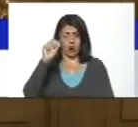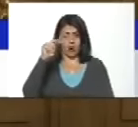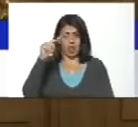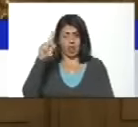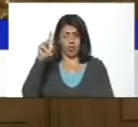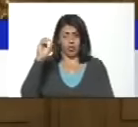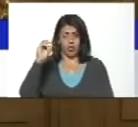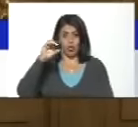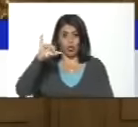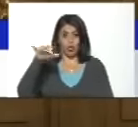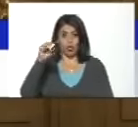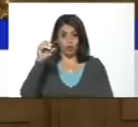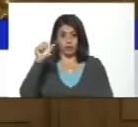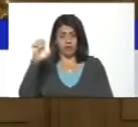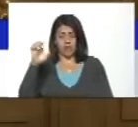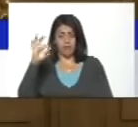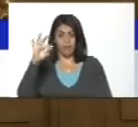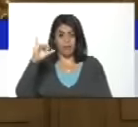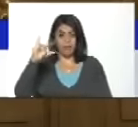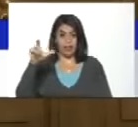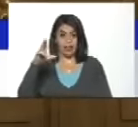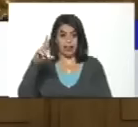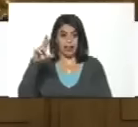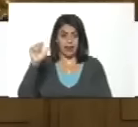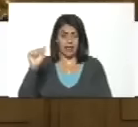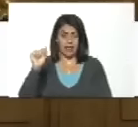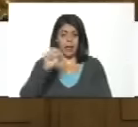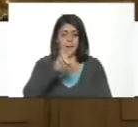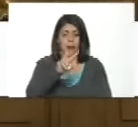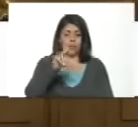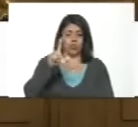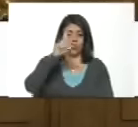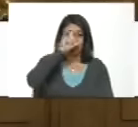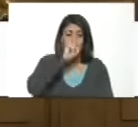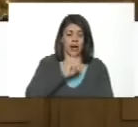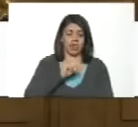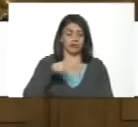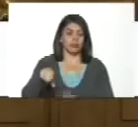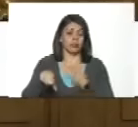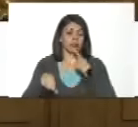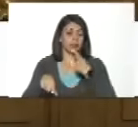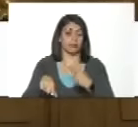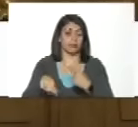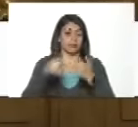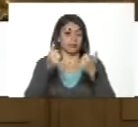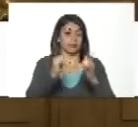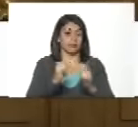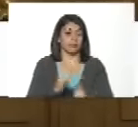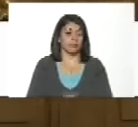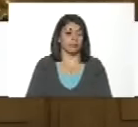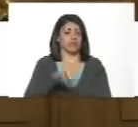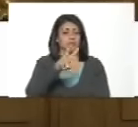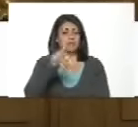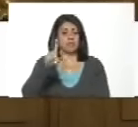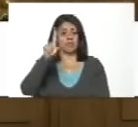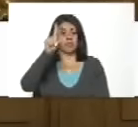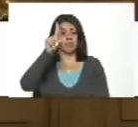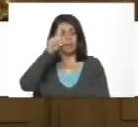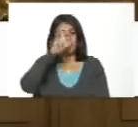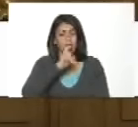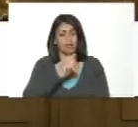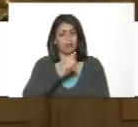21 años de edad. 21 años. Los que tienen hijos saben que una persona de 21 años es un